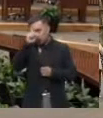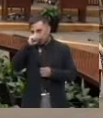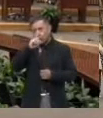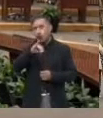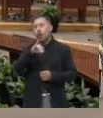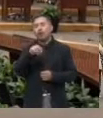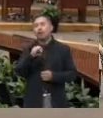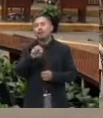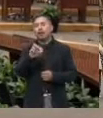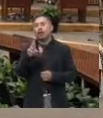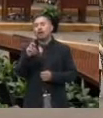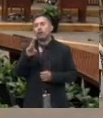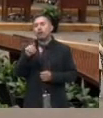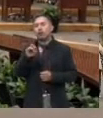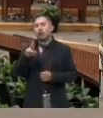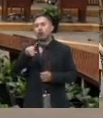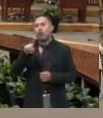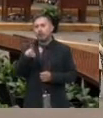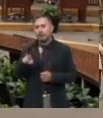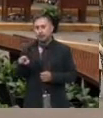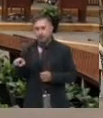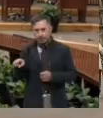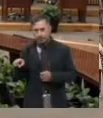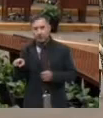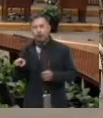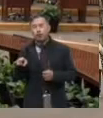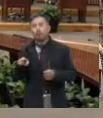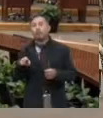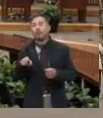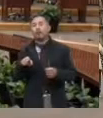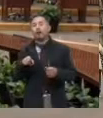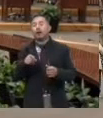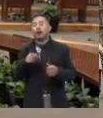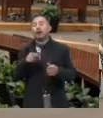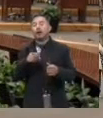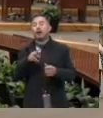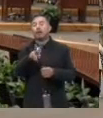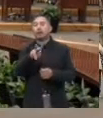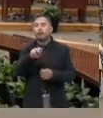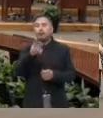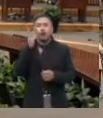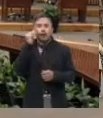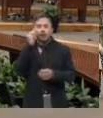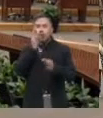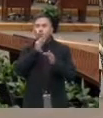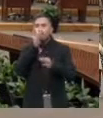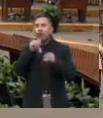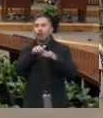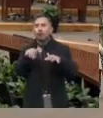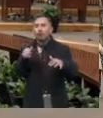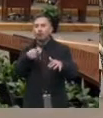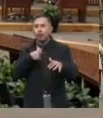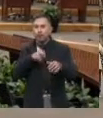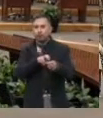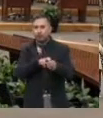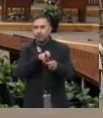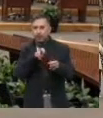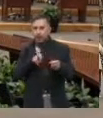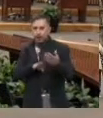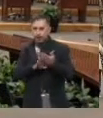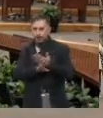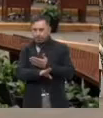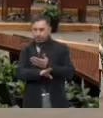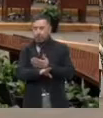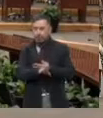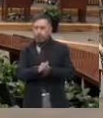Roberto Ruiz Aldaña se separa de la suspensión de los promocionales, entonces tendría que ir a una votación